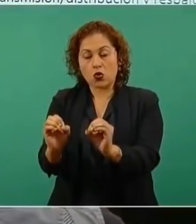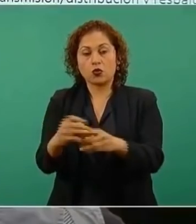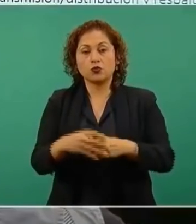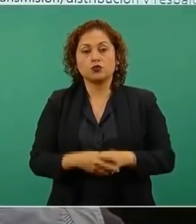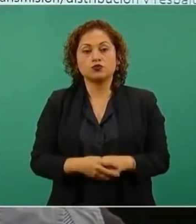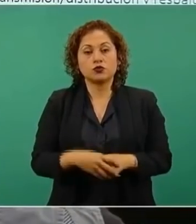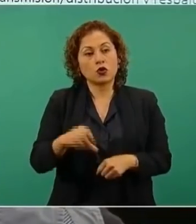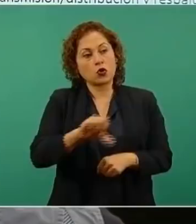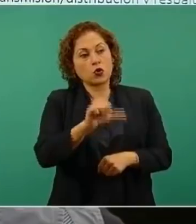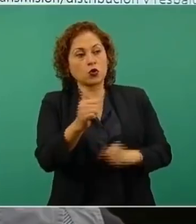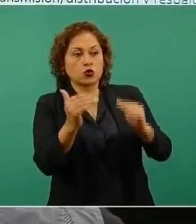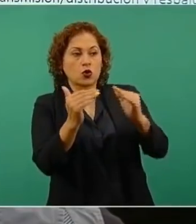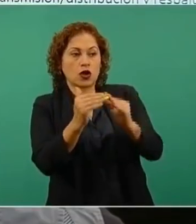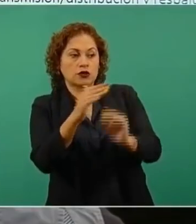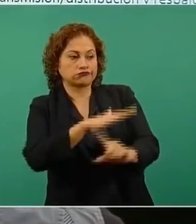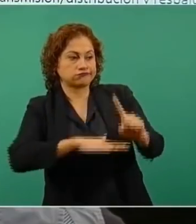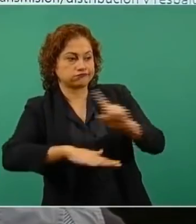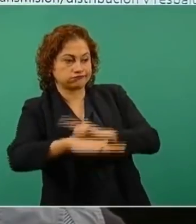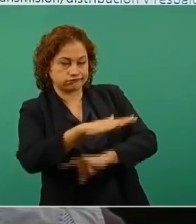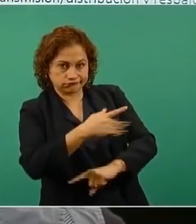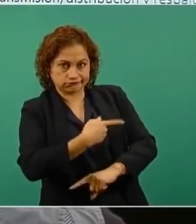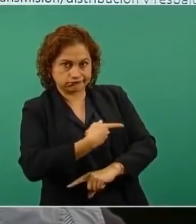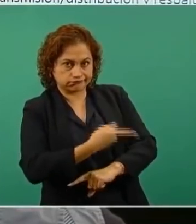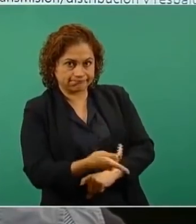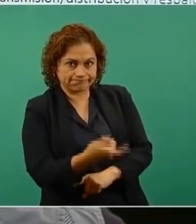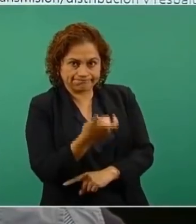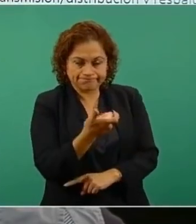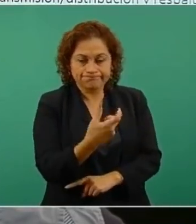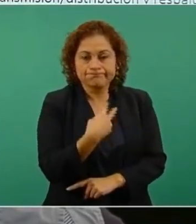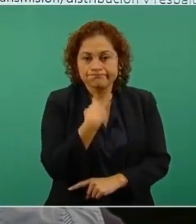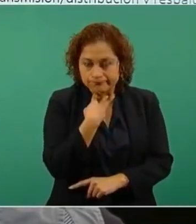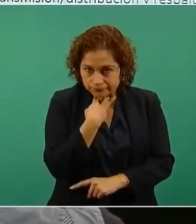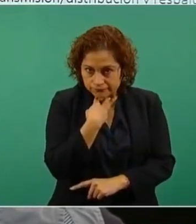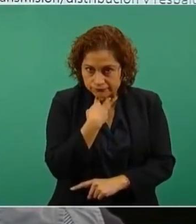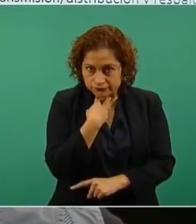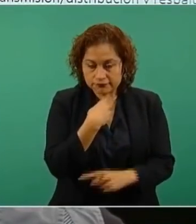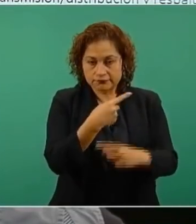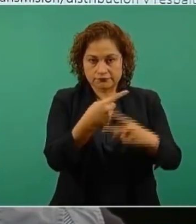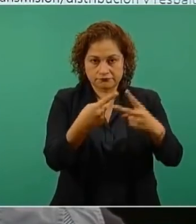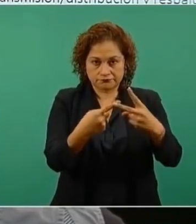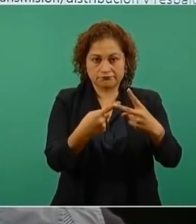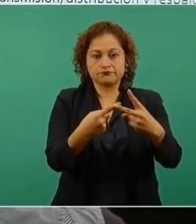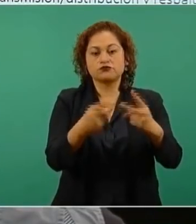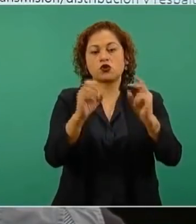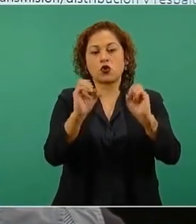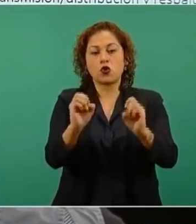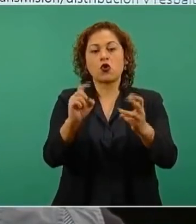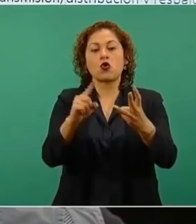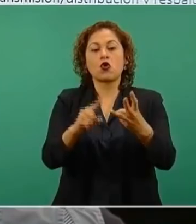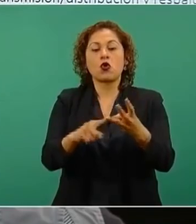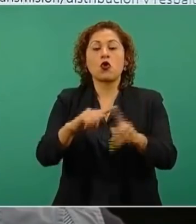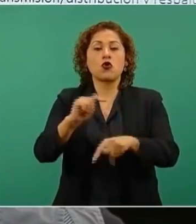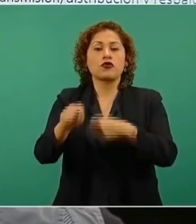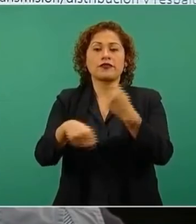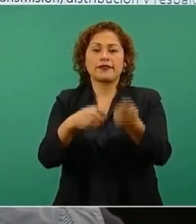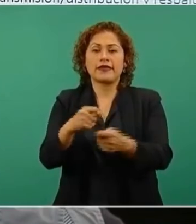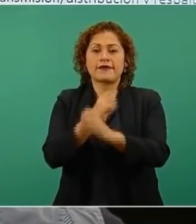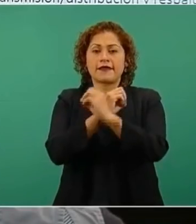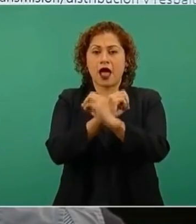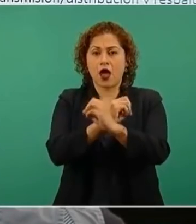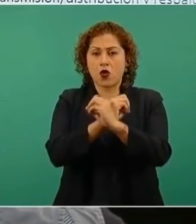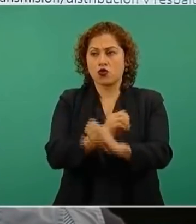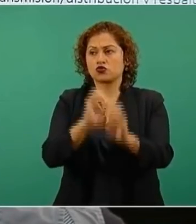situación popular, es decir, con pocos recursos o escasos recursos, una tienda del Oxxo, una tienda